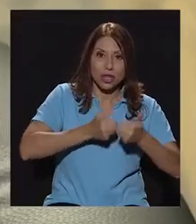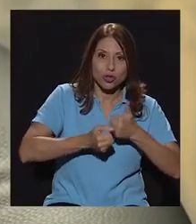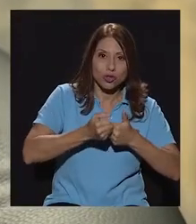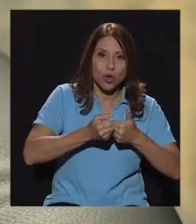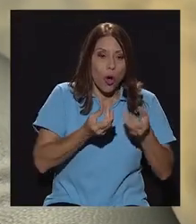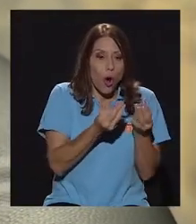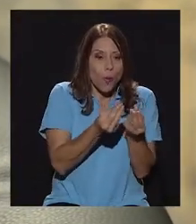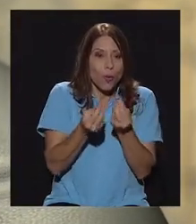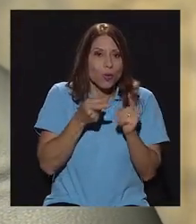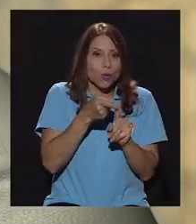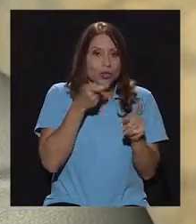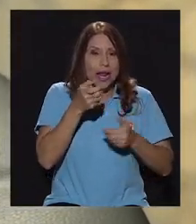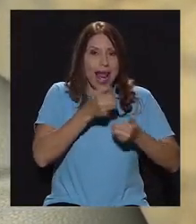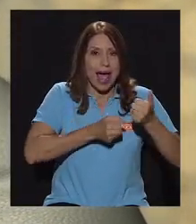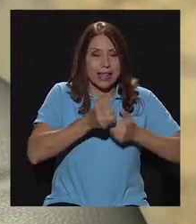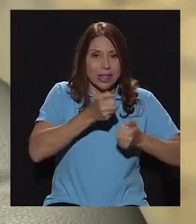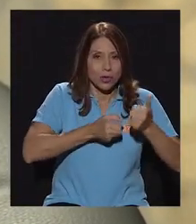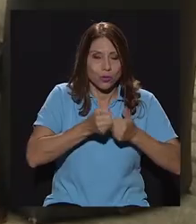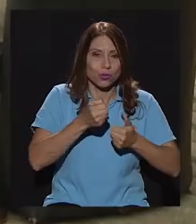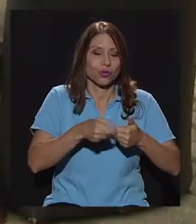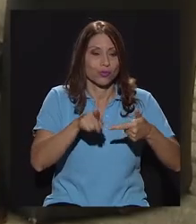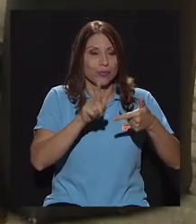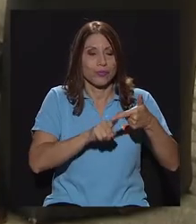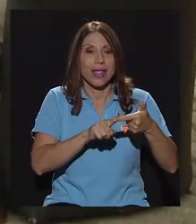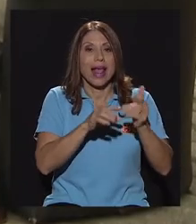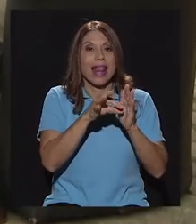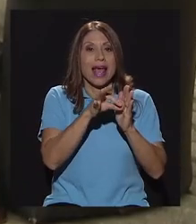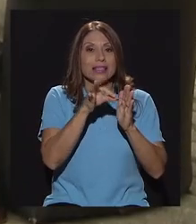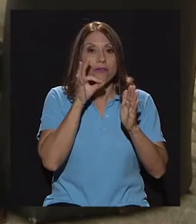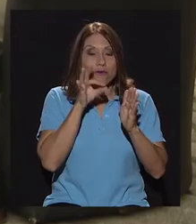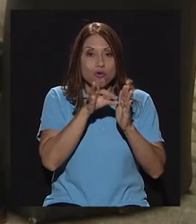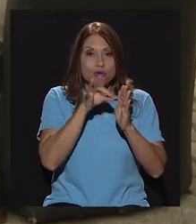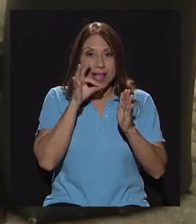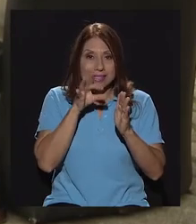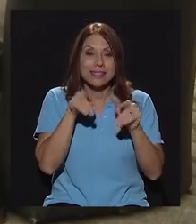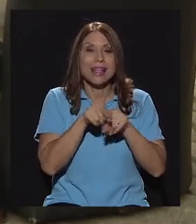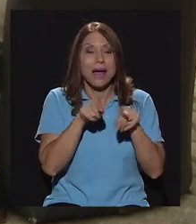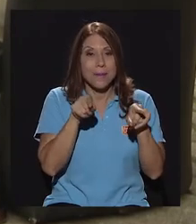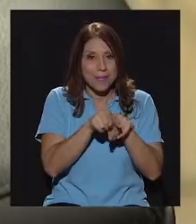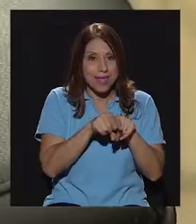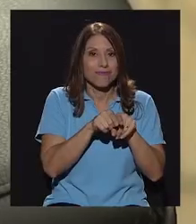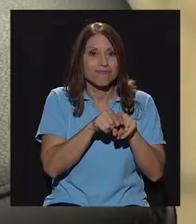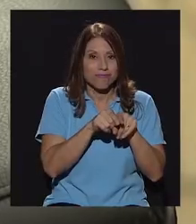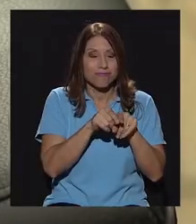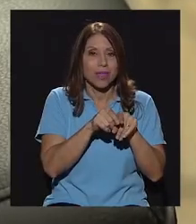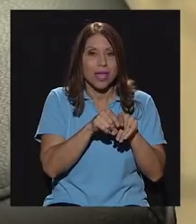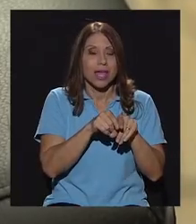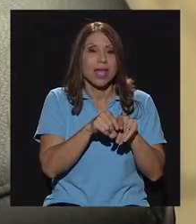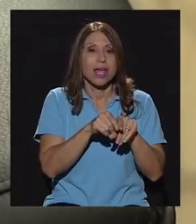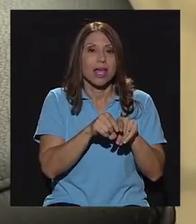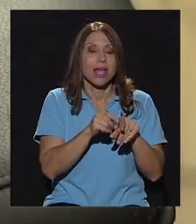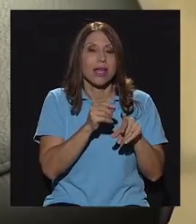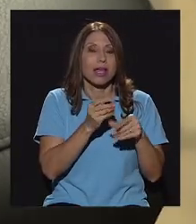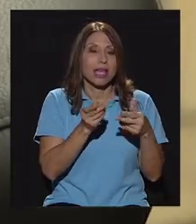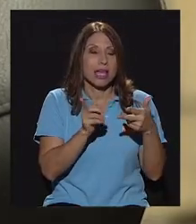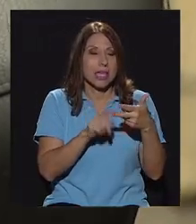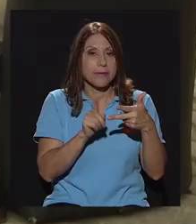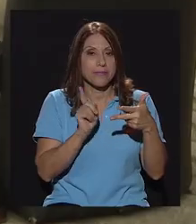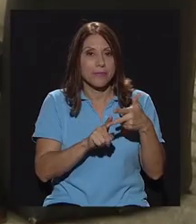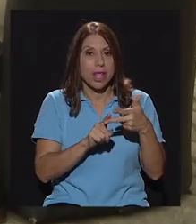lácteos descremados preferiblemente. Las frutas también contienen carbohidratos